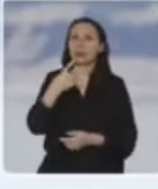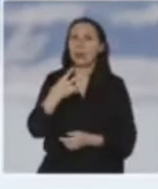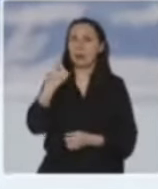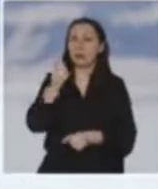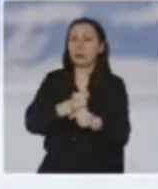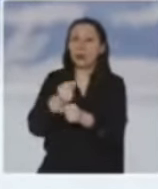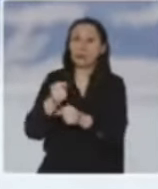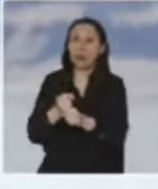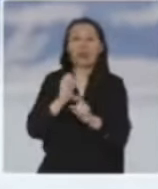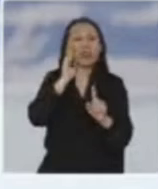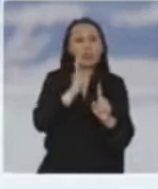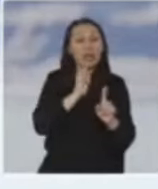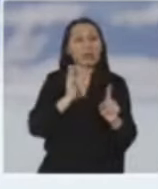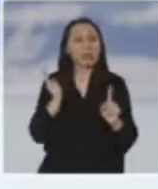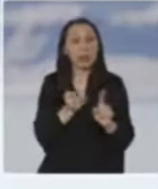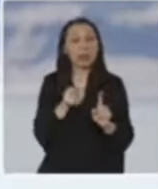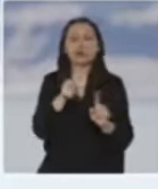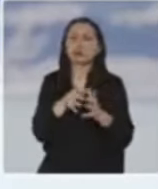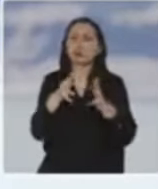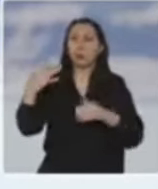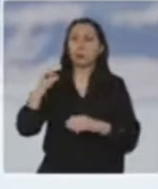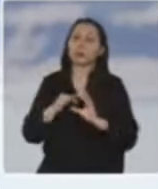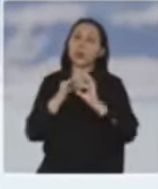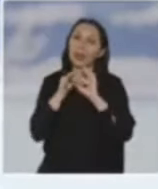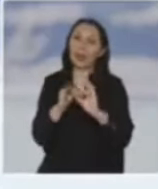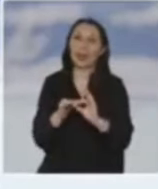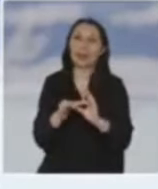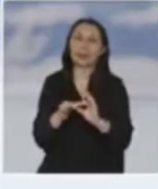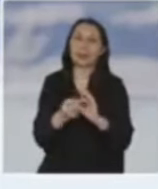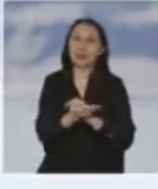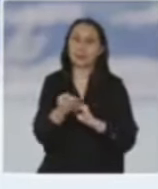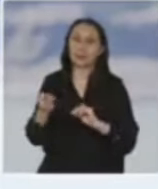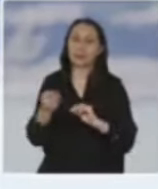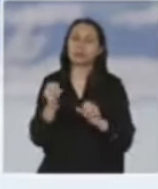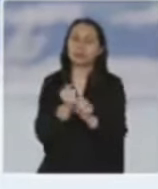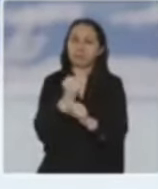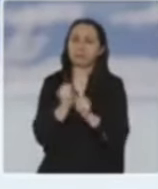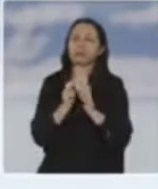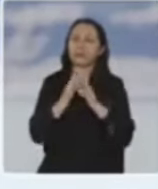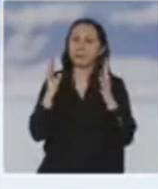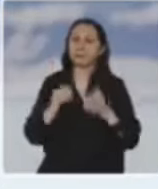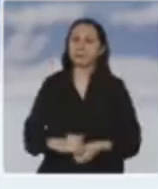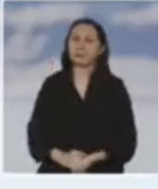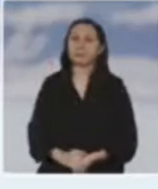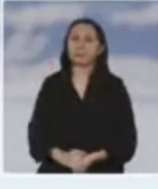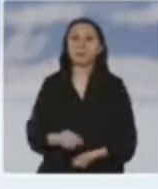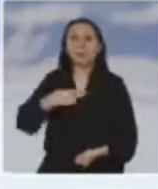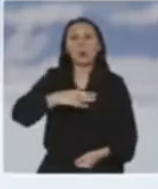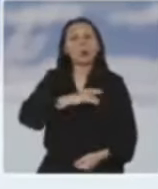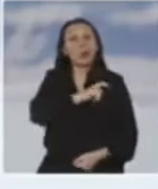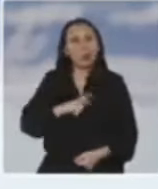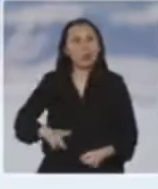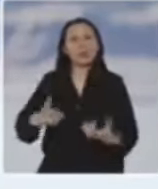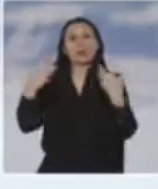trabajadores entre directos e indirectos es tremendamente relevante Así que les agradezco por por esa tremenda pega a nuestro gobierno